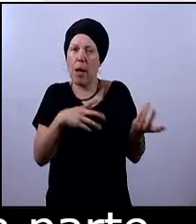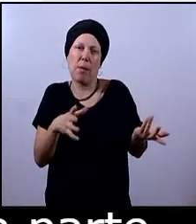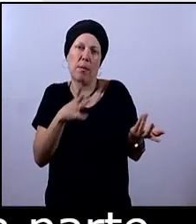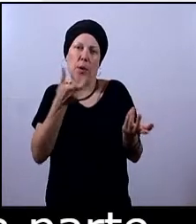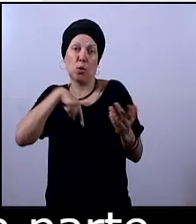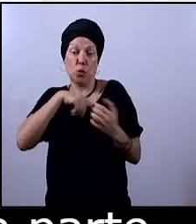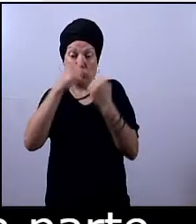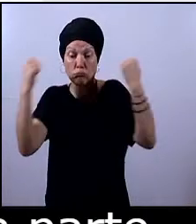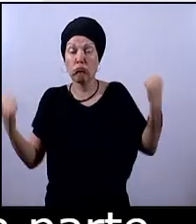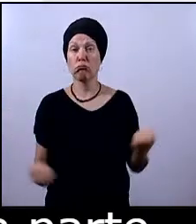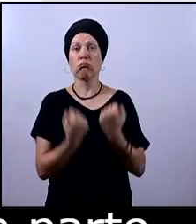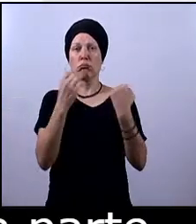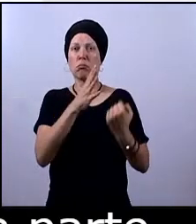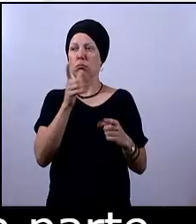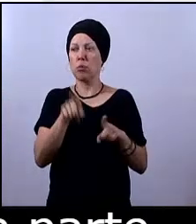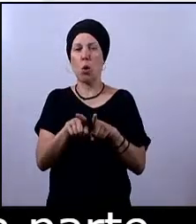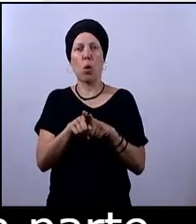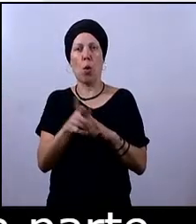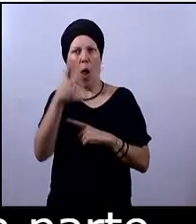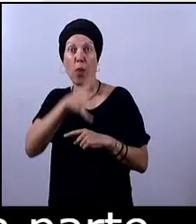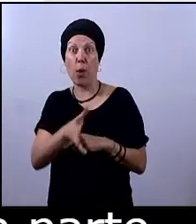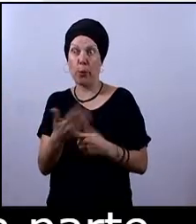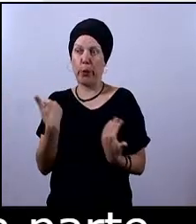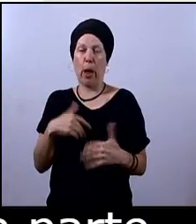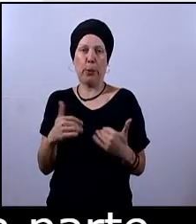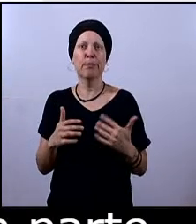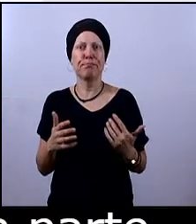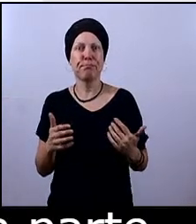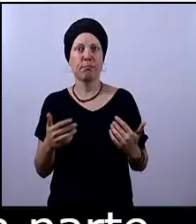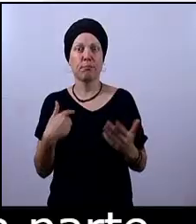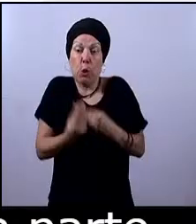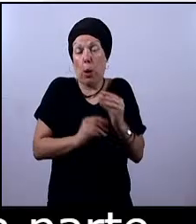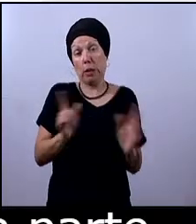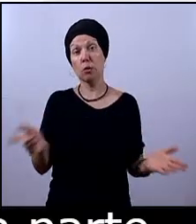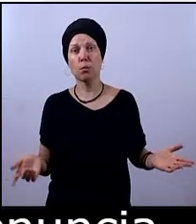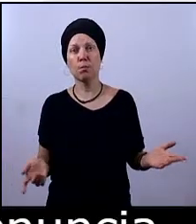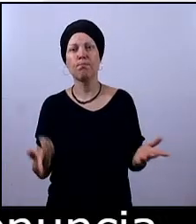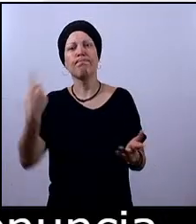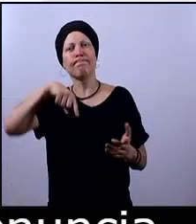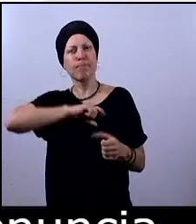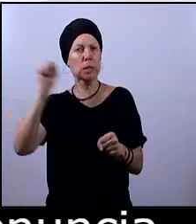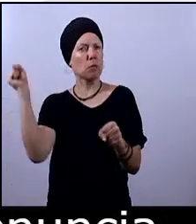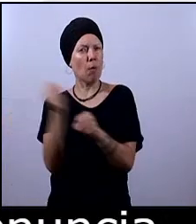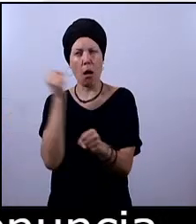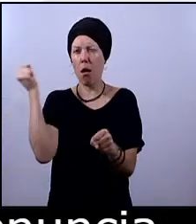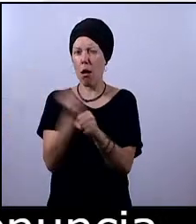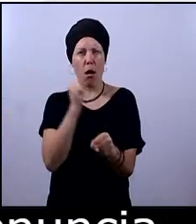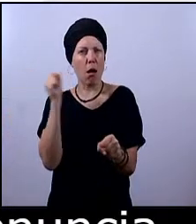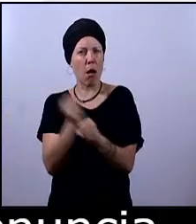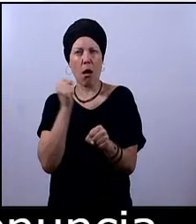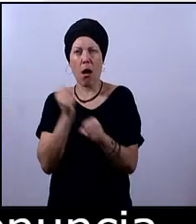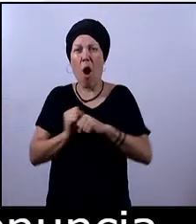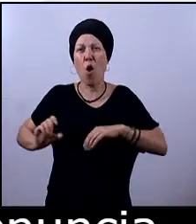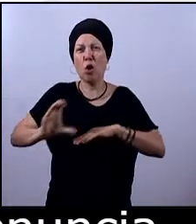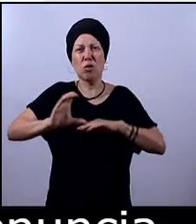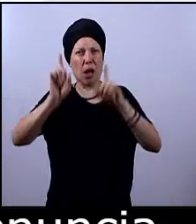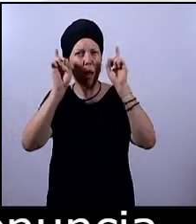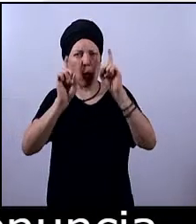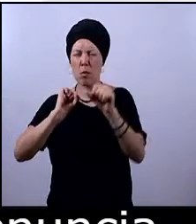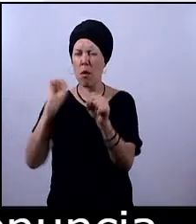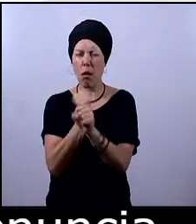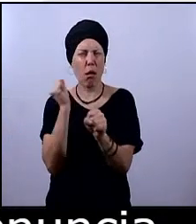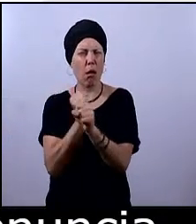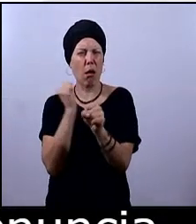hemos actuado con la interposición de esa denuncia, no lo ha hecho. Trabajo incansable desde la Consejería de Educación